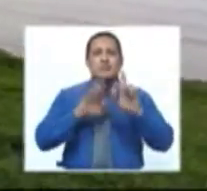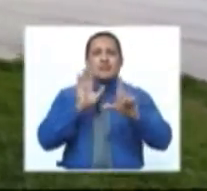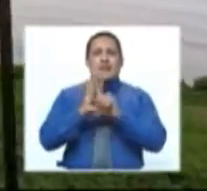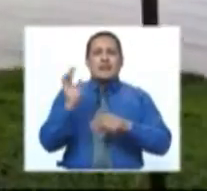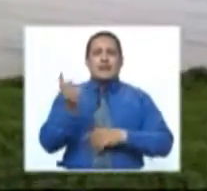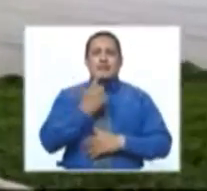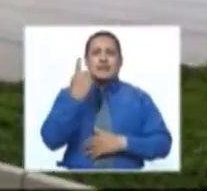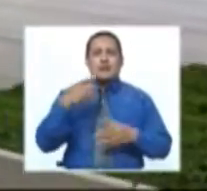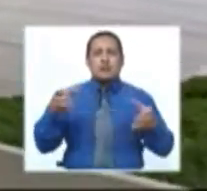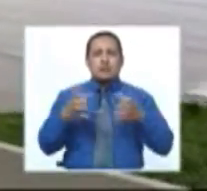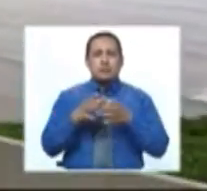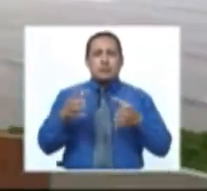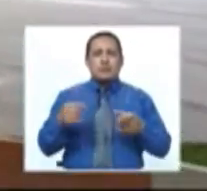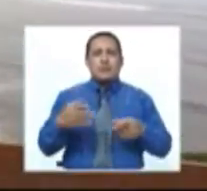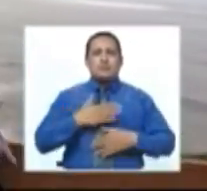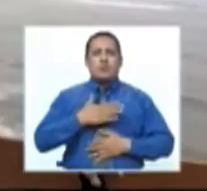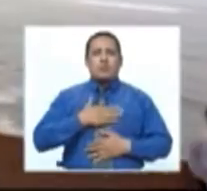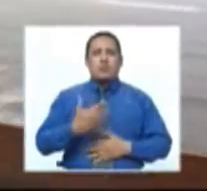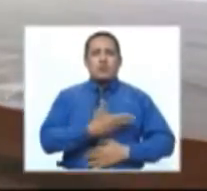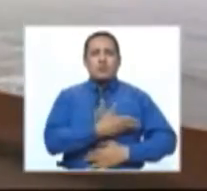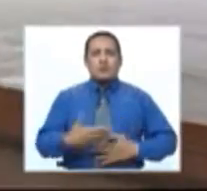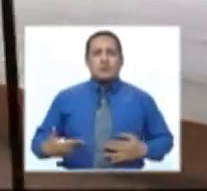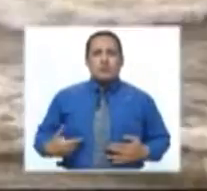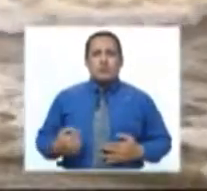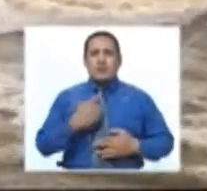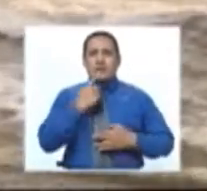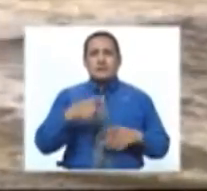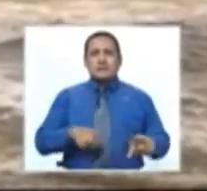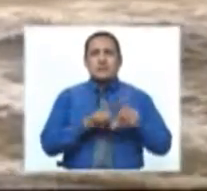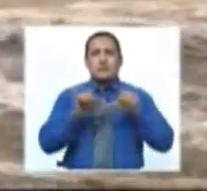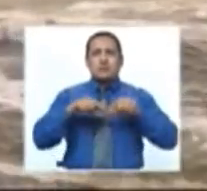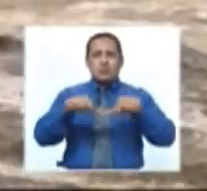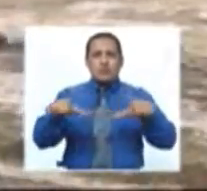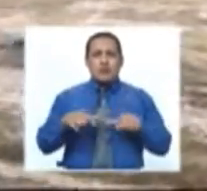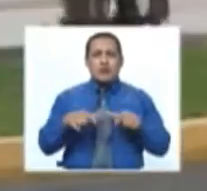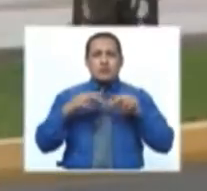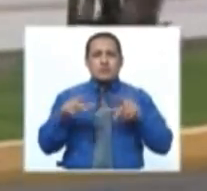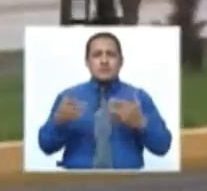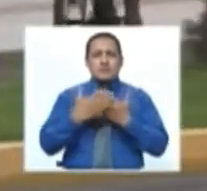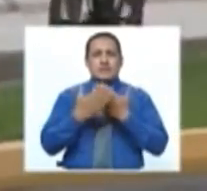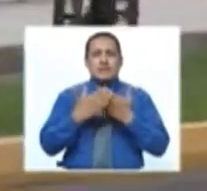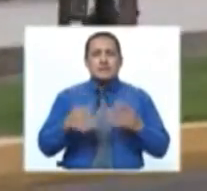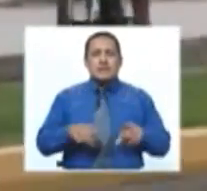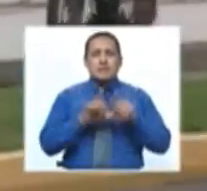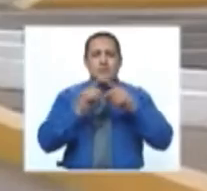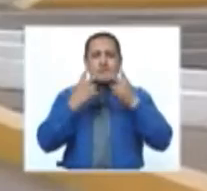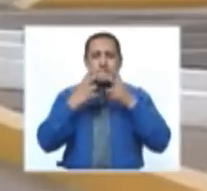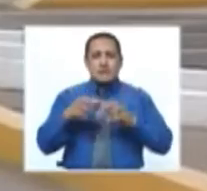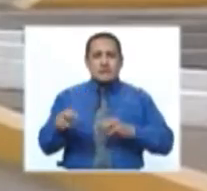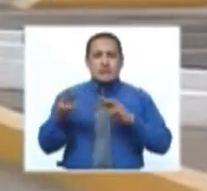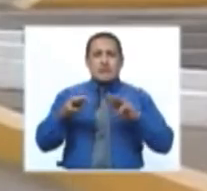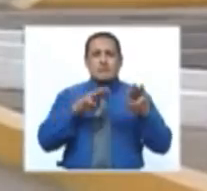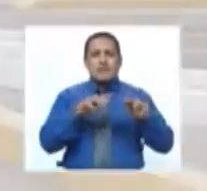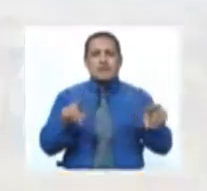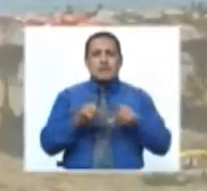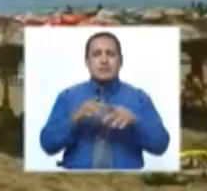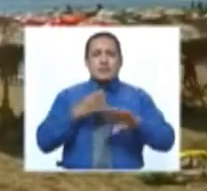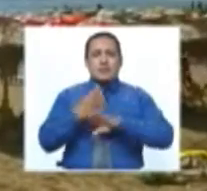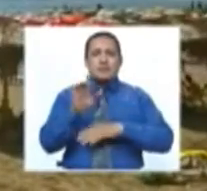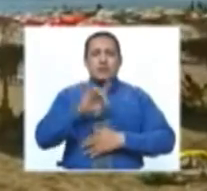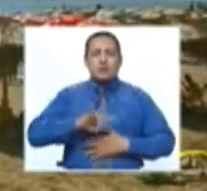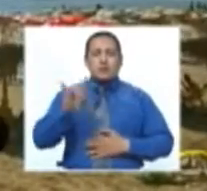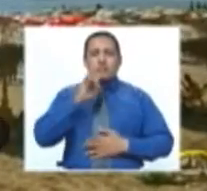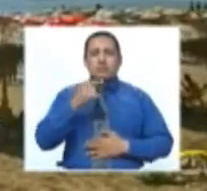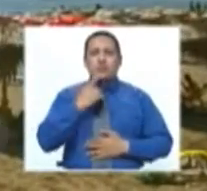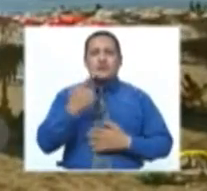Ley General del Sistema Nacional de Bienes Estatales, son terrenos ribereños adyacentes al litoral, cuyo ingreso y